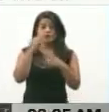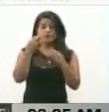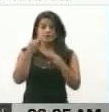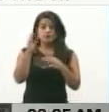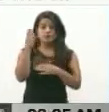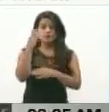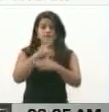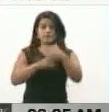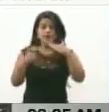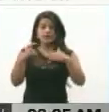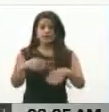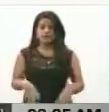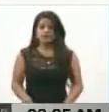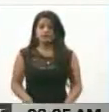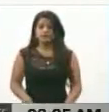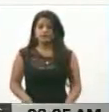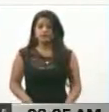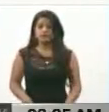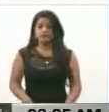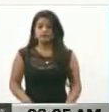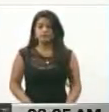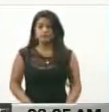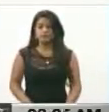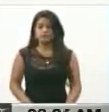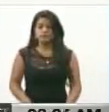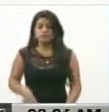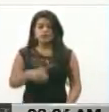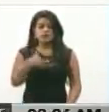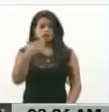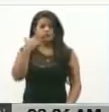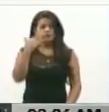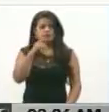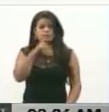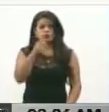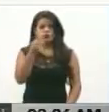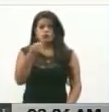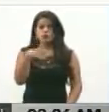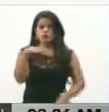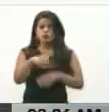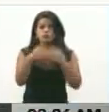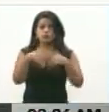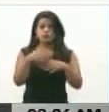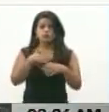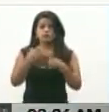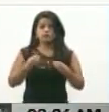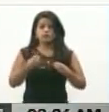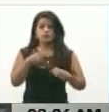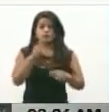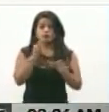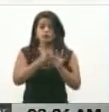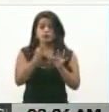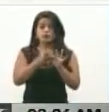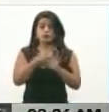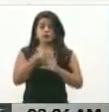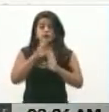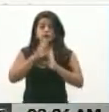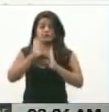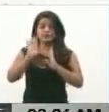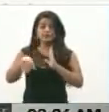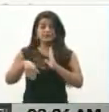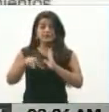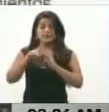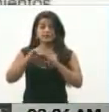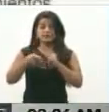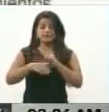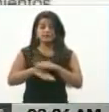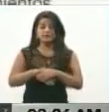Trujillo, específicamente a Valera? Rubén pronto. Fuentes, quisiera saber cómo adquirir el equipo. Vivo en Turmero y quiero liberarme del DirecTV. Enrique Rojas,